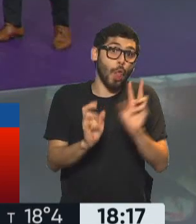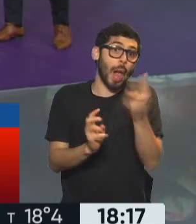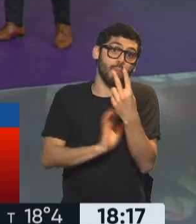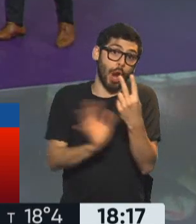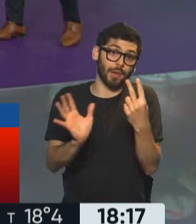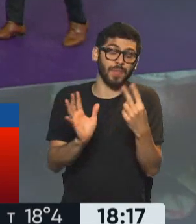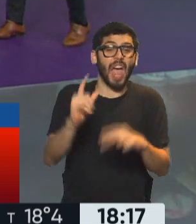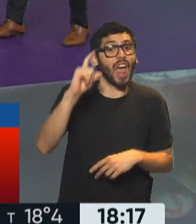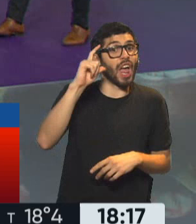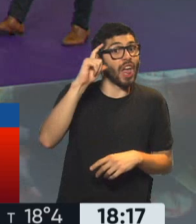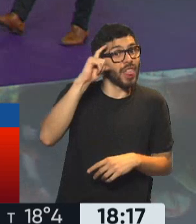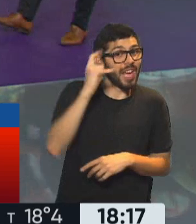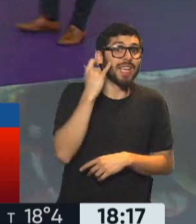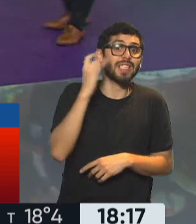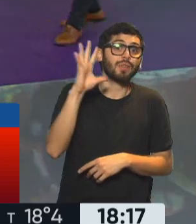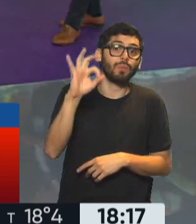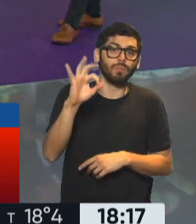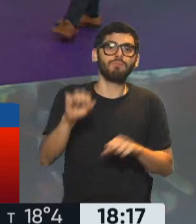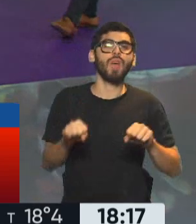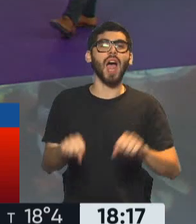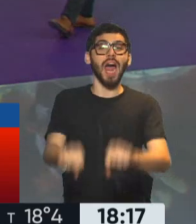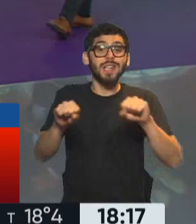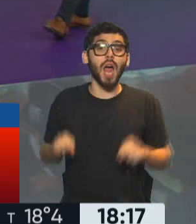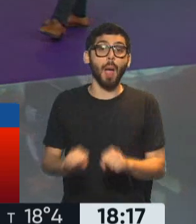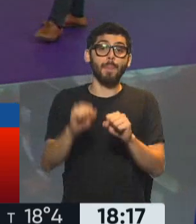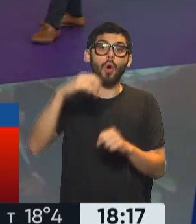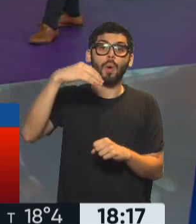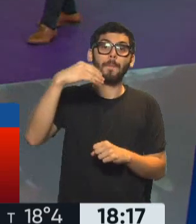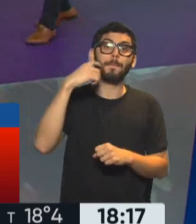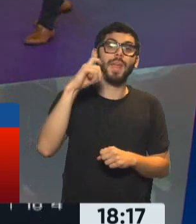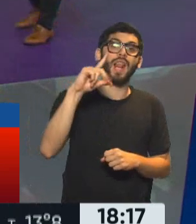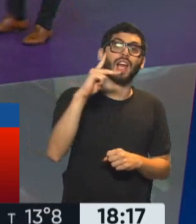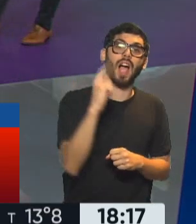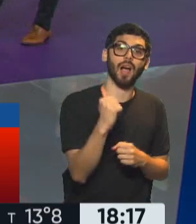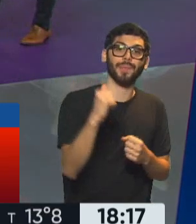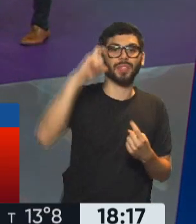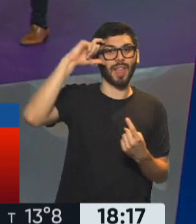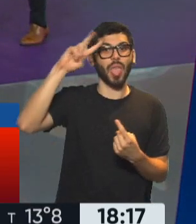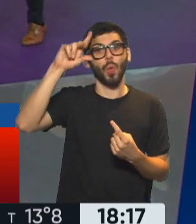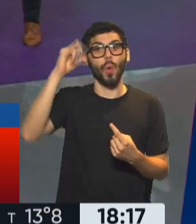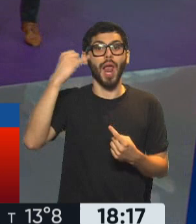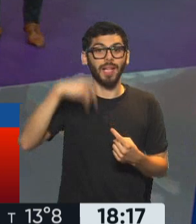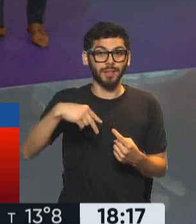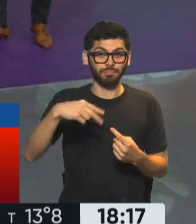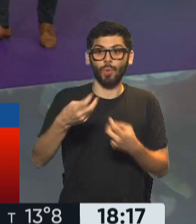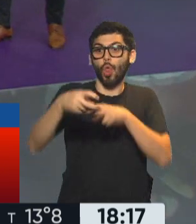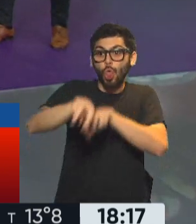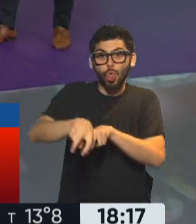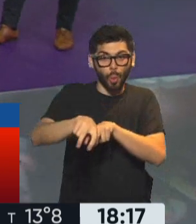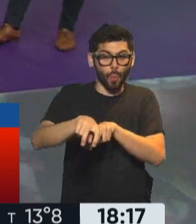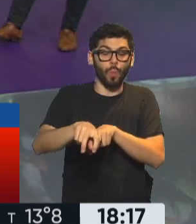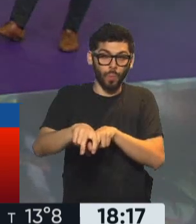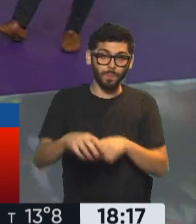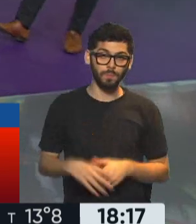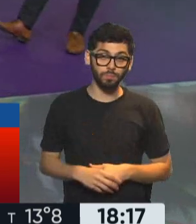50 en remo mica casete y evelyn silvestro en doble scull ligero muy bien todo el día a